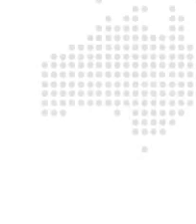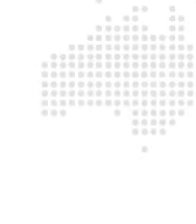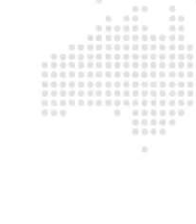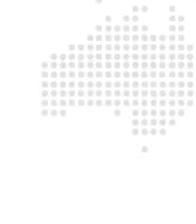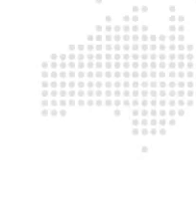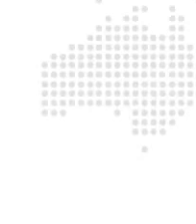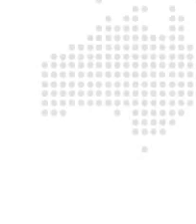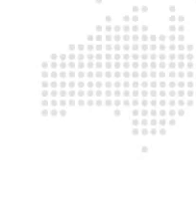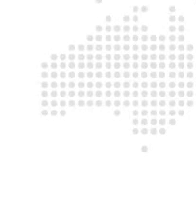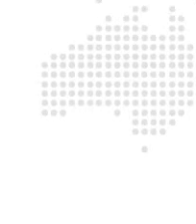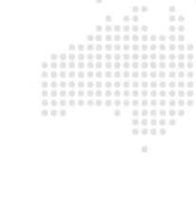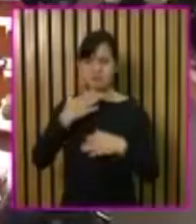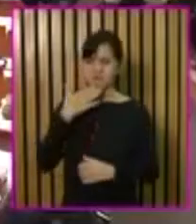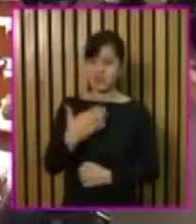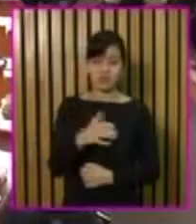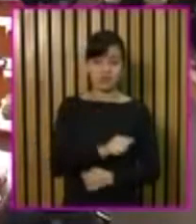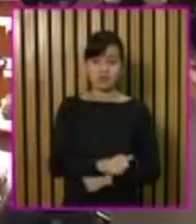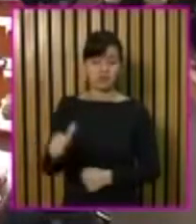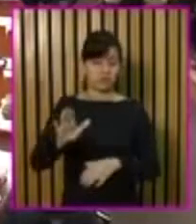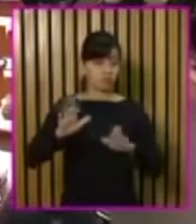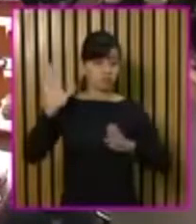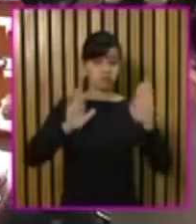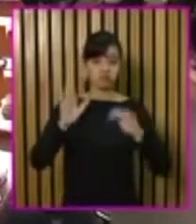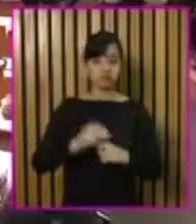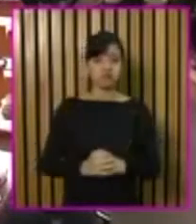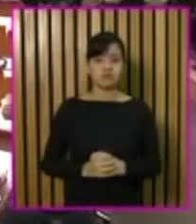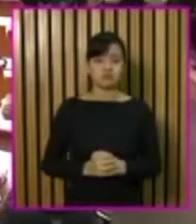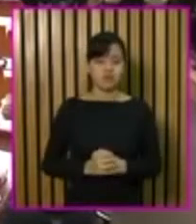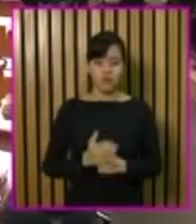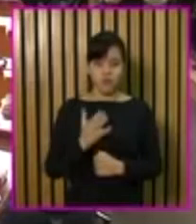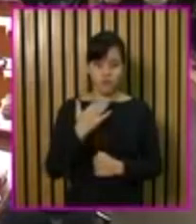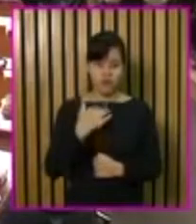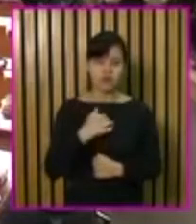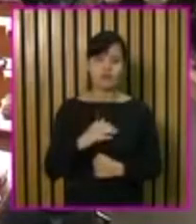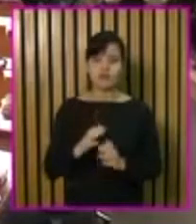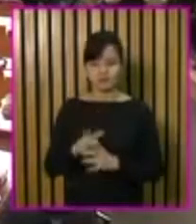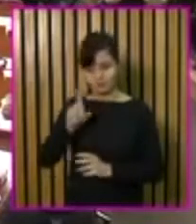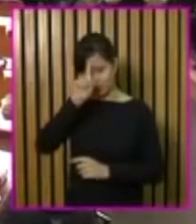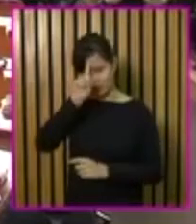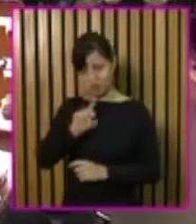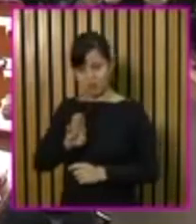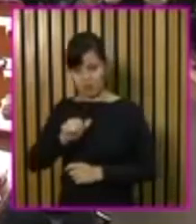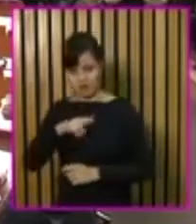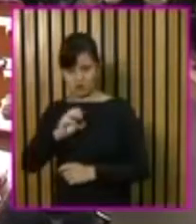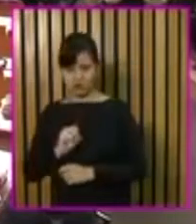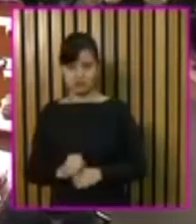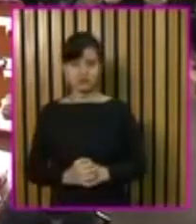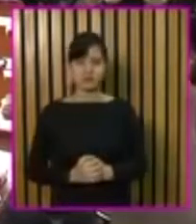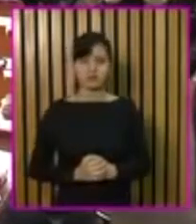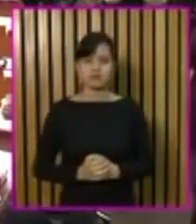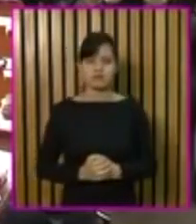y el consejero general del instituto nacional electoral aprobó la creación de la comisión temporal de